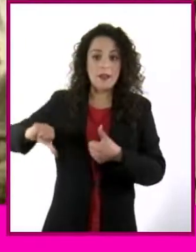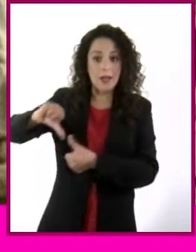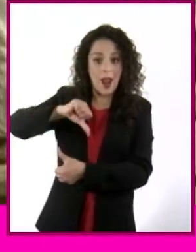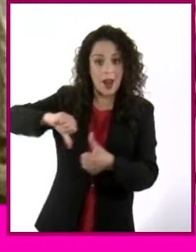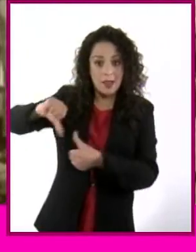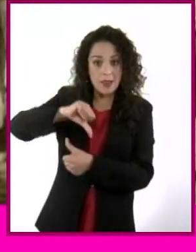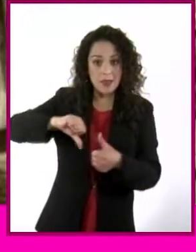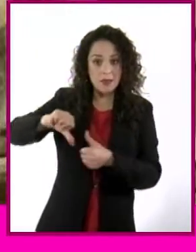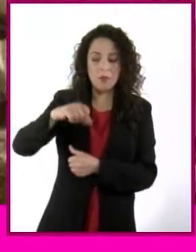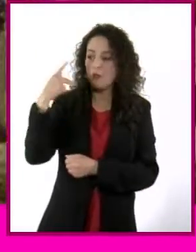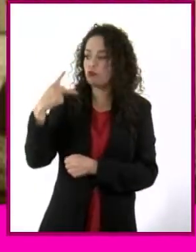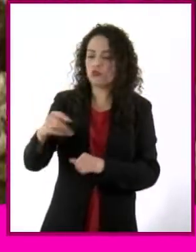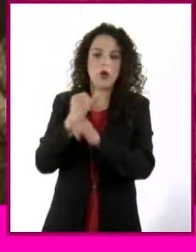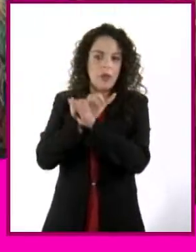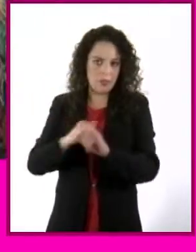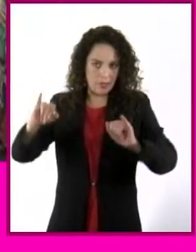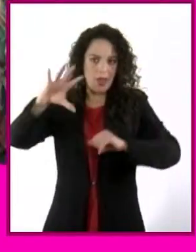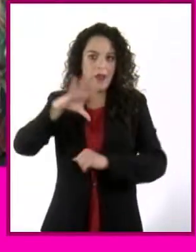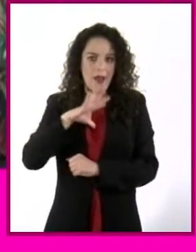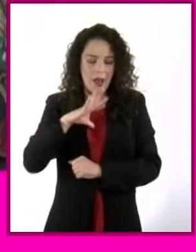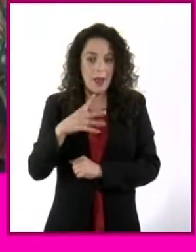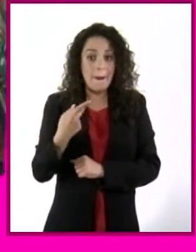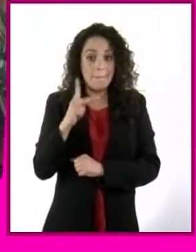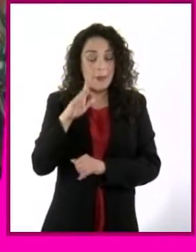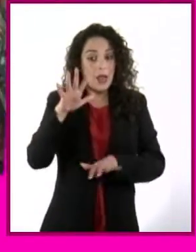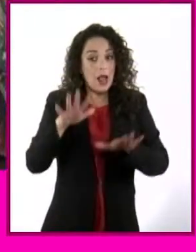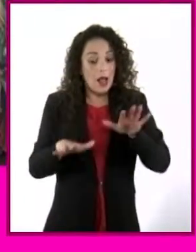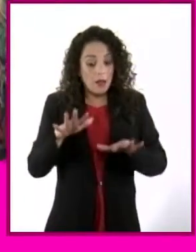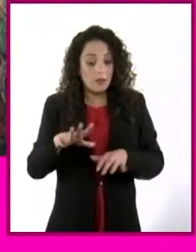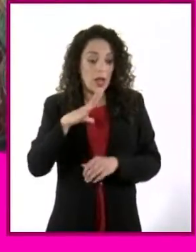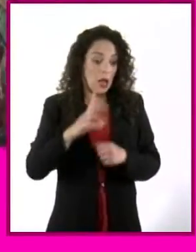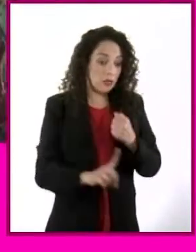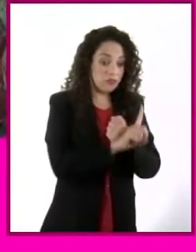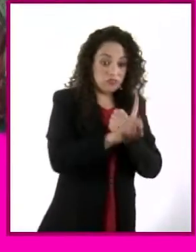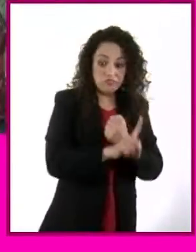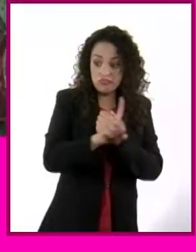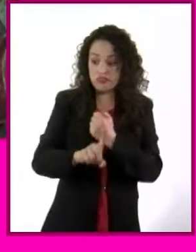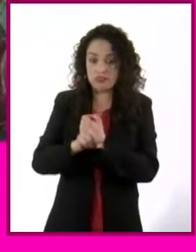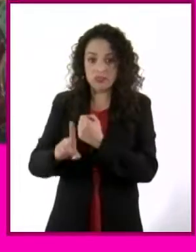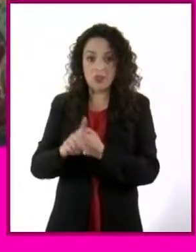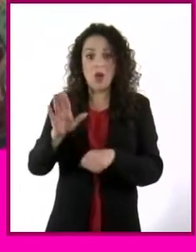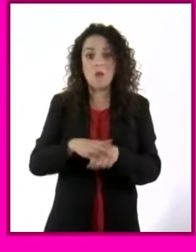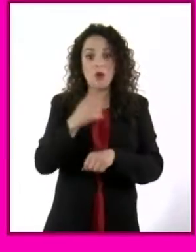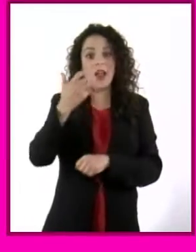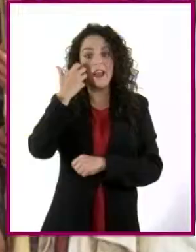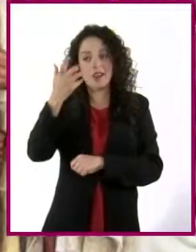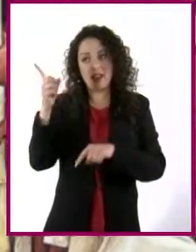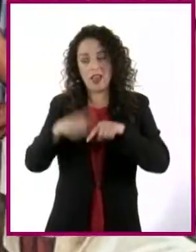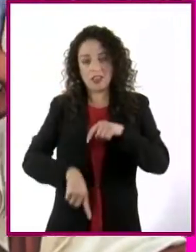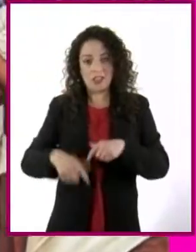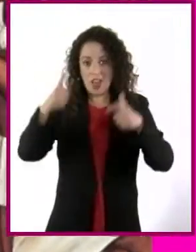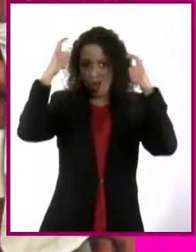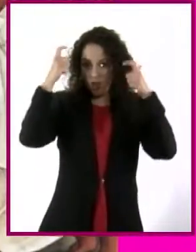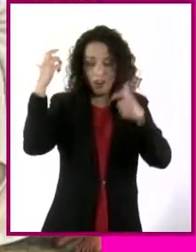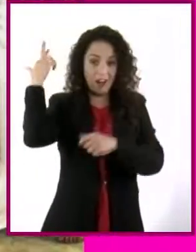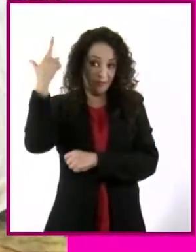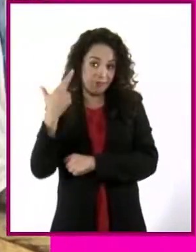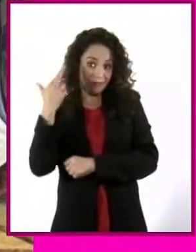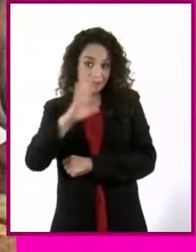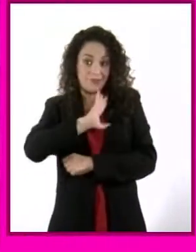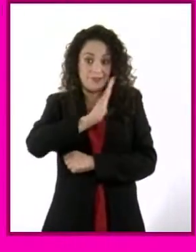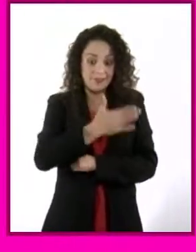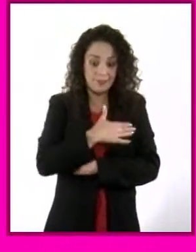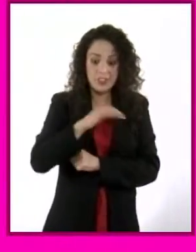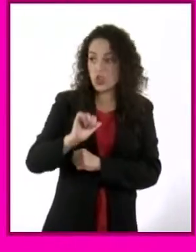conservaban cierta independencia, pero además de los conflictos por las expediciones de la corona española, eran objetivos